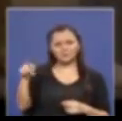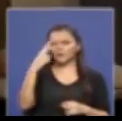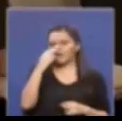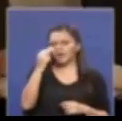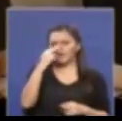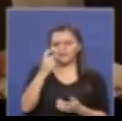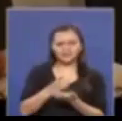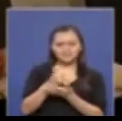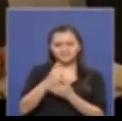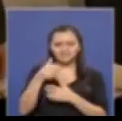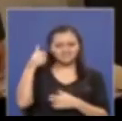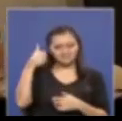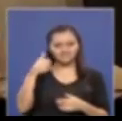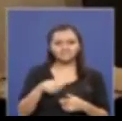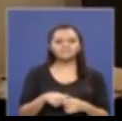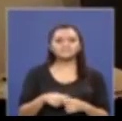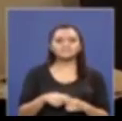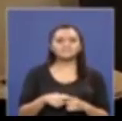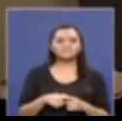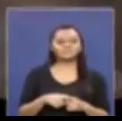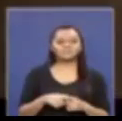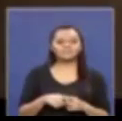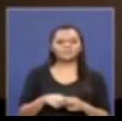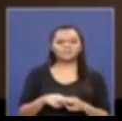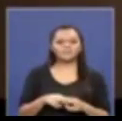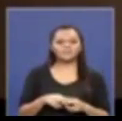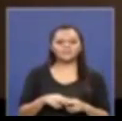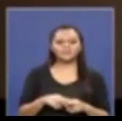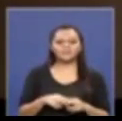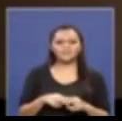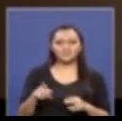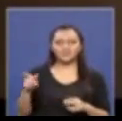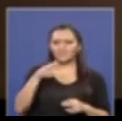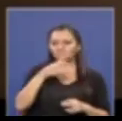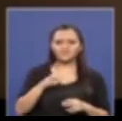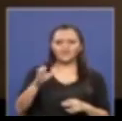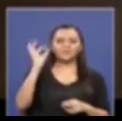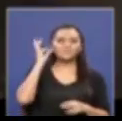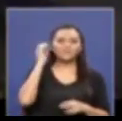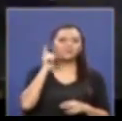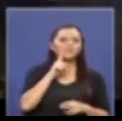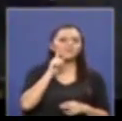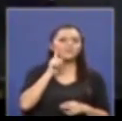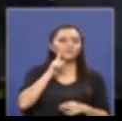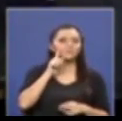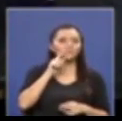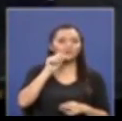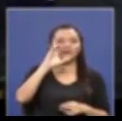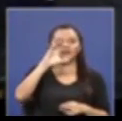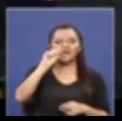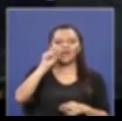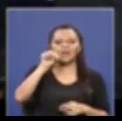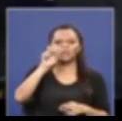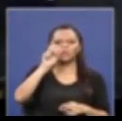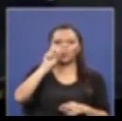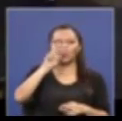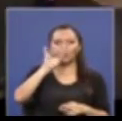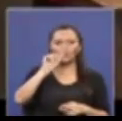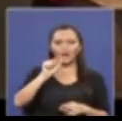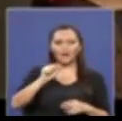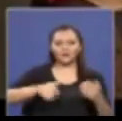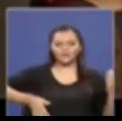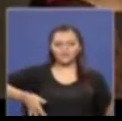Y resulta que cantó Carlita Canora, ¿no? Ese orgullo del arte, la canción ecuatoriana, y